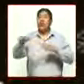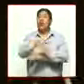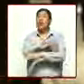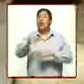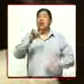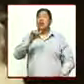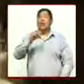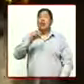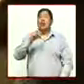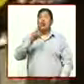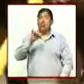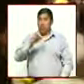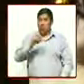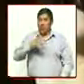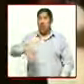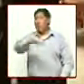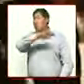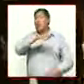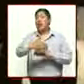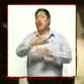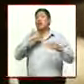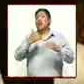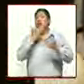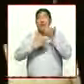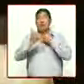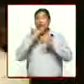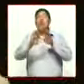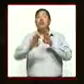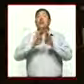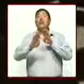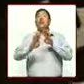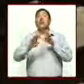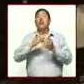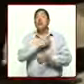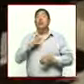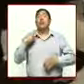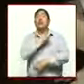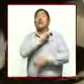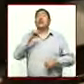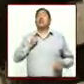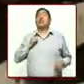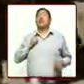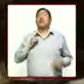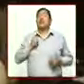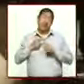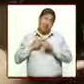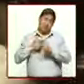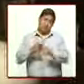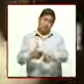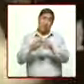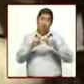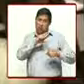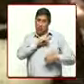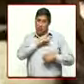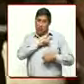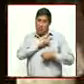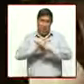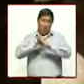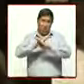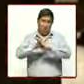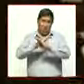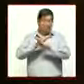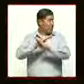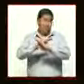logrado bajar por la parte trasera y llegar a la puerta de la Asamblea Legislativa Nacional. Hemos corrido a la par de los policías que han llegado